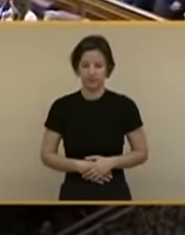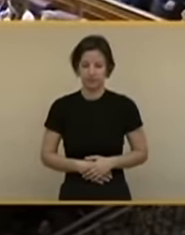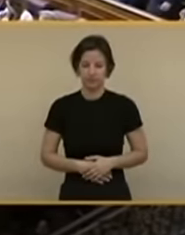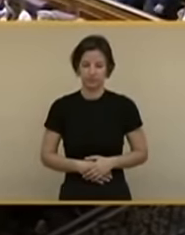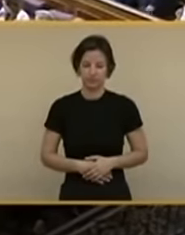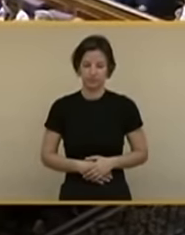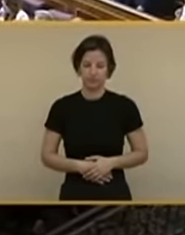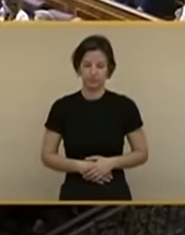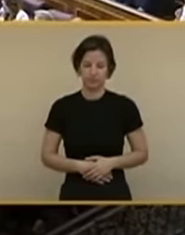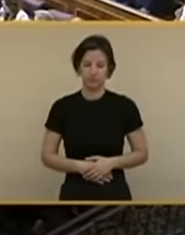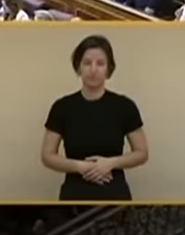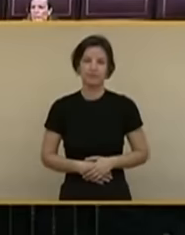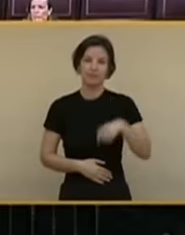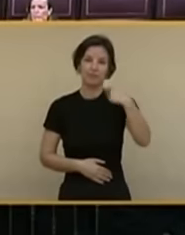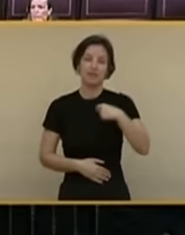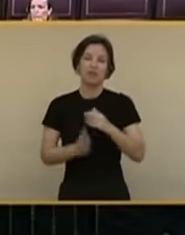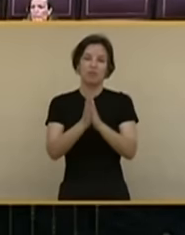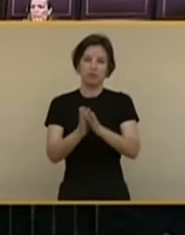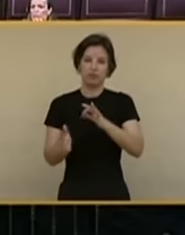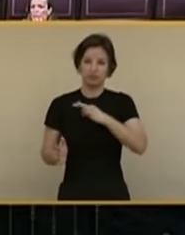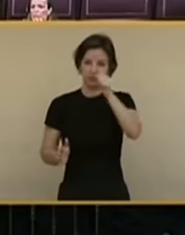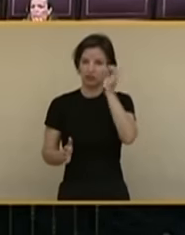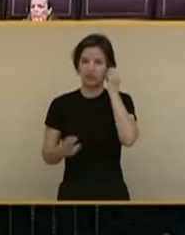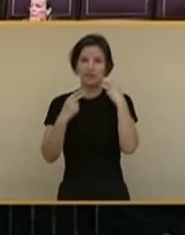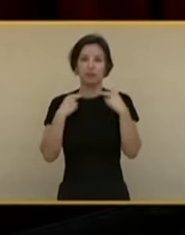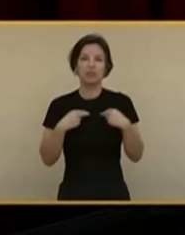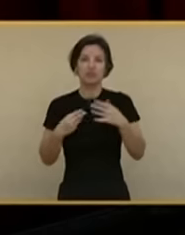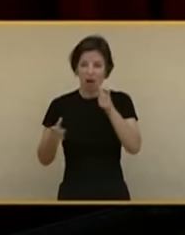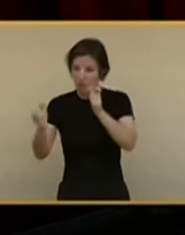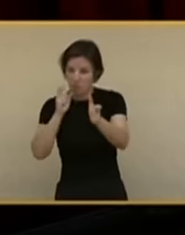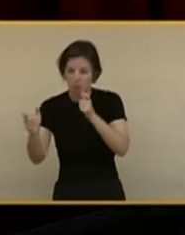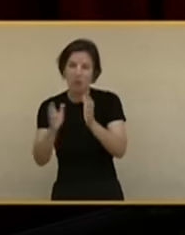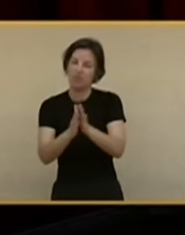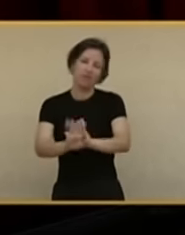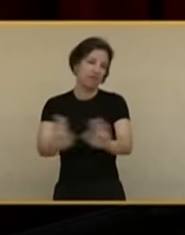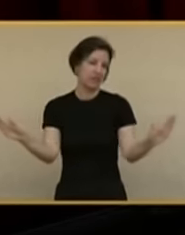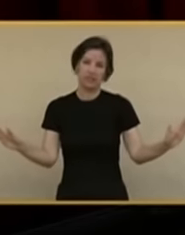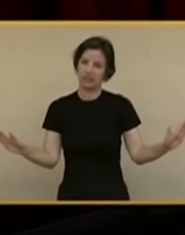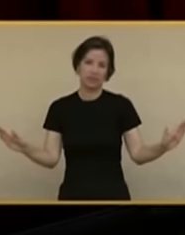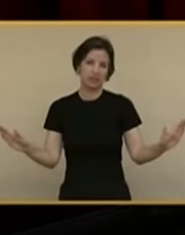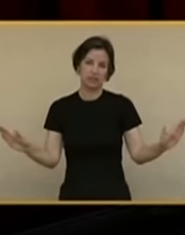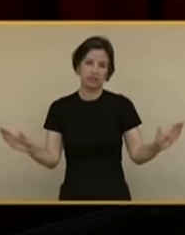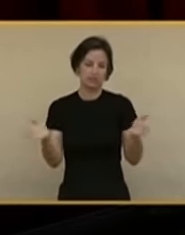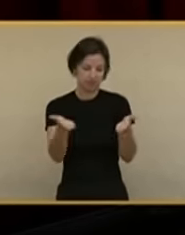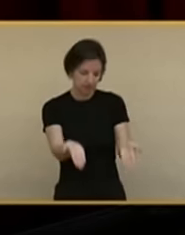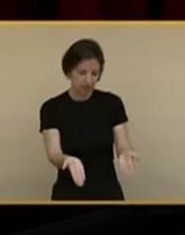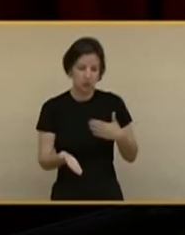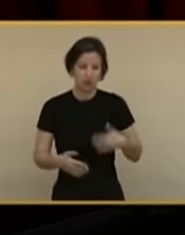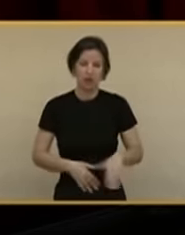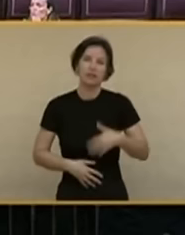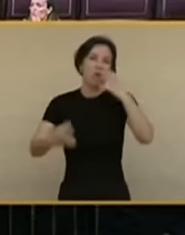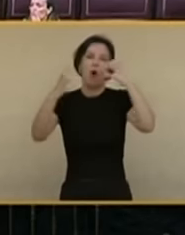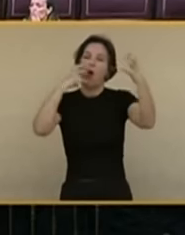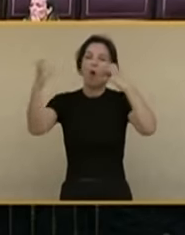también por favor señores y señoras diputados y los que están insultando por favor basta señor gayo